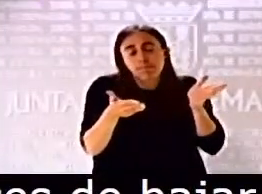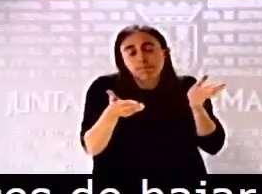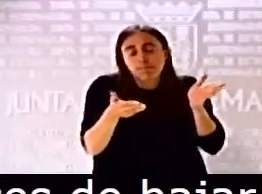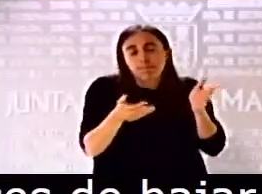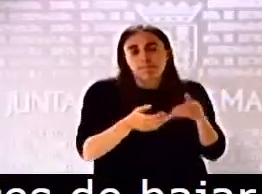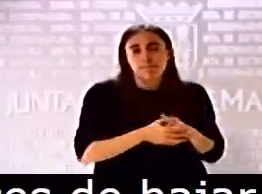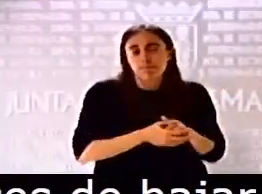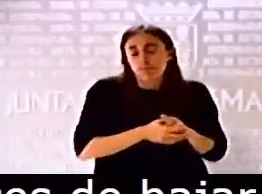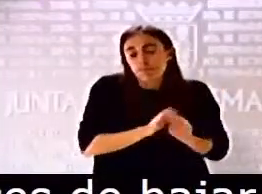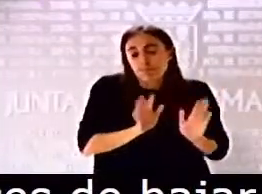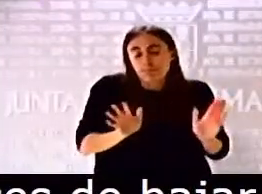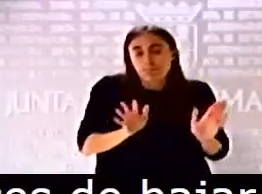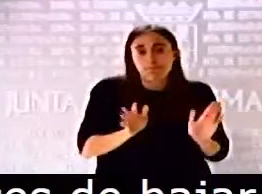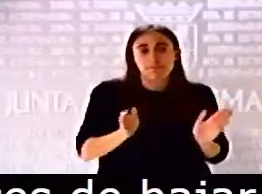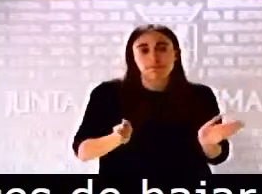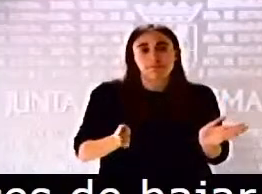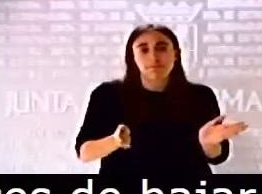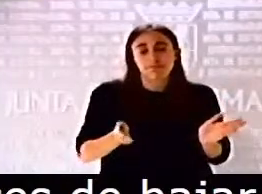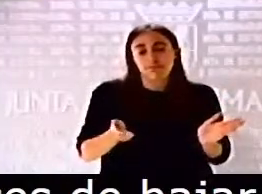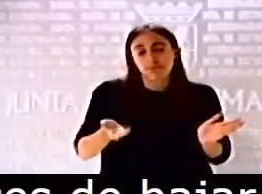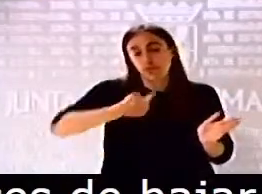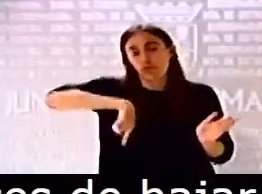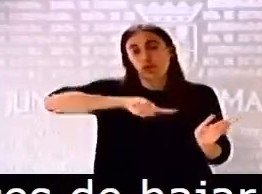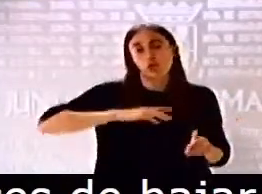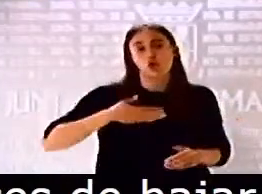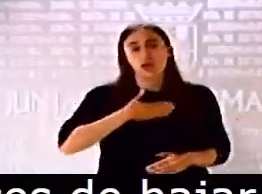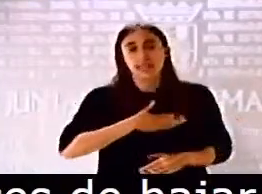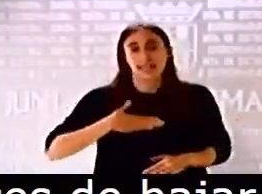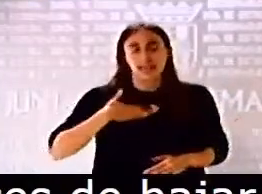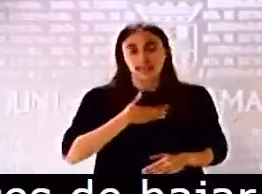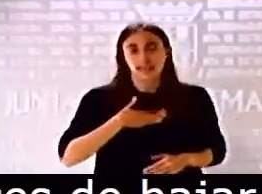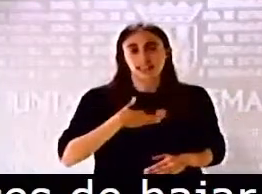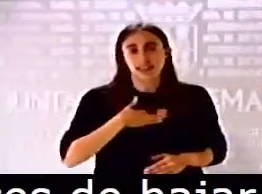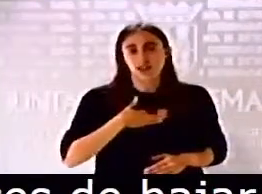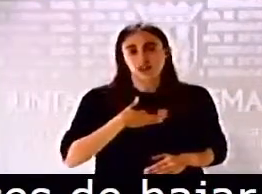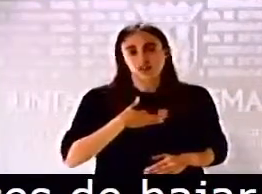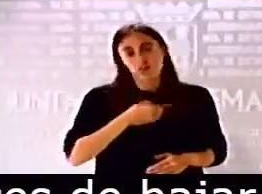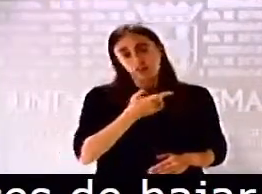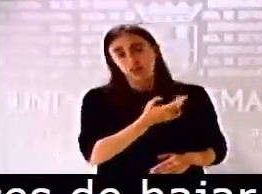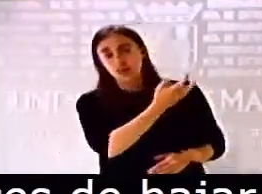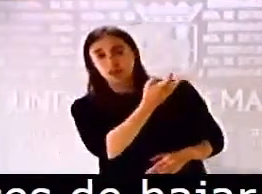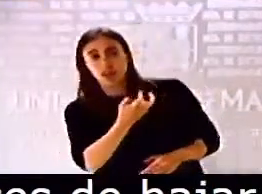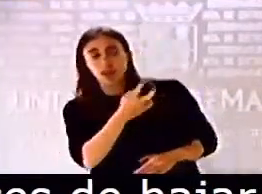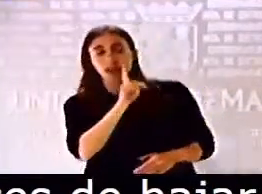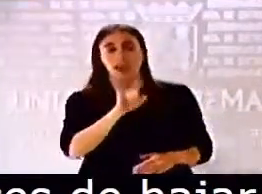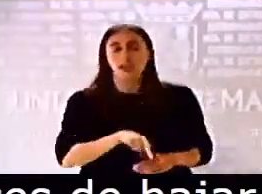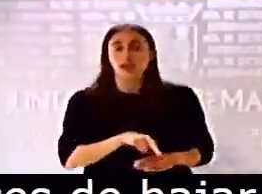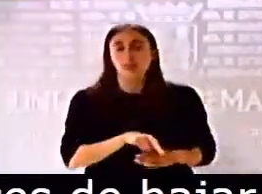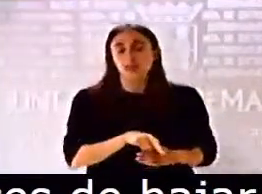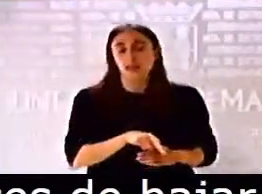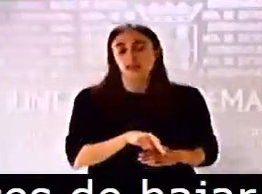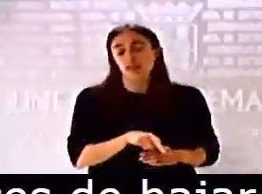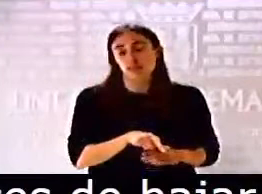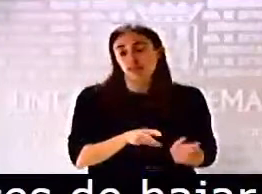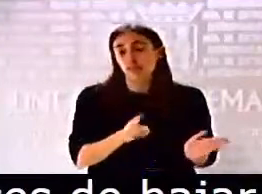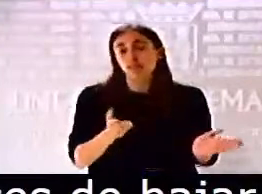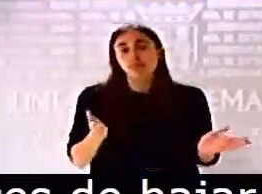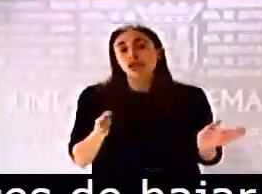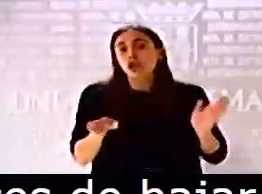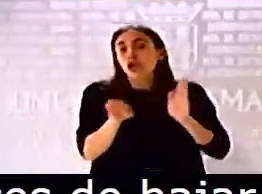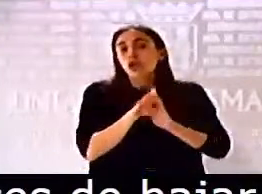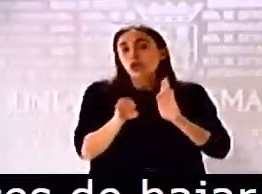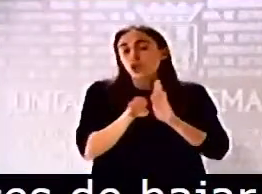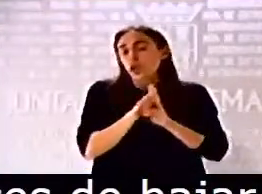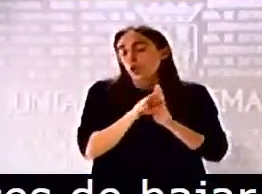pues nada, estaremos encantados de poder recibirlos y de poder seguir con